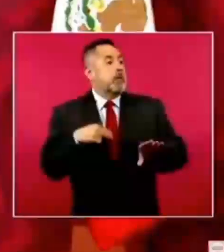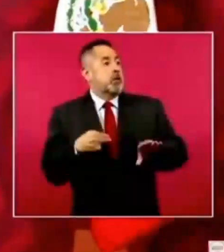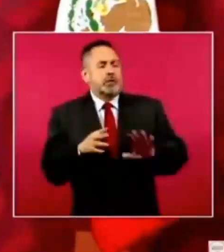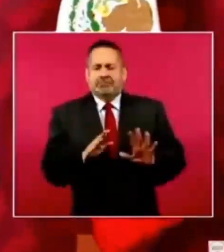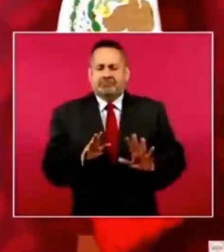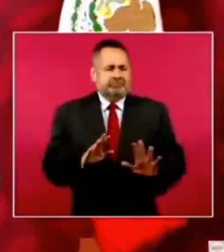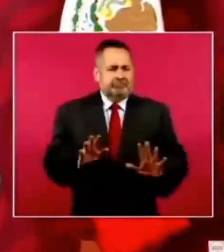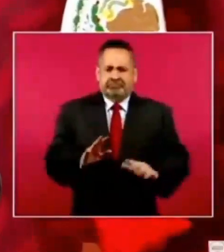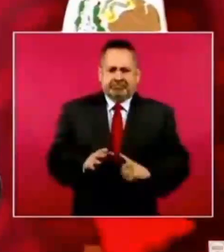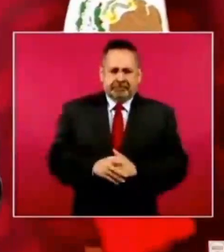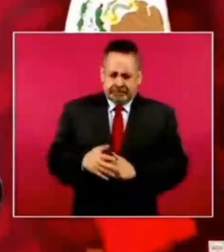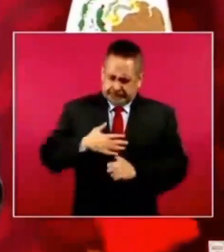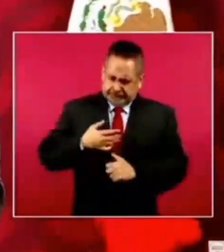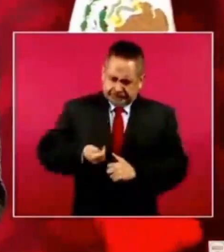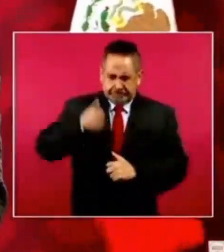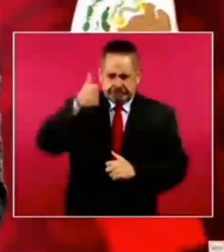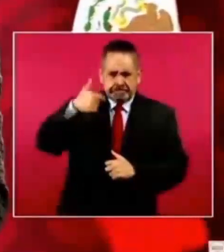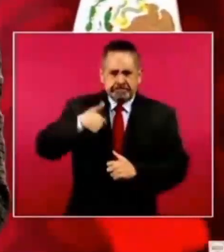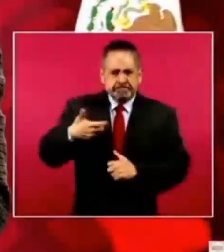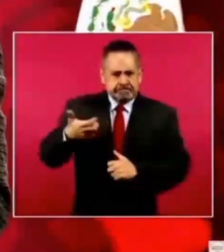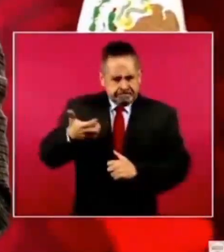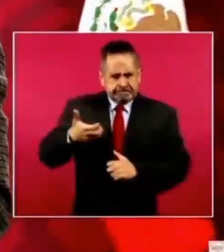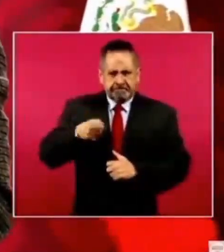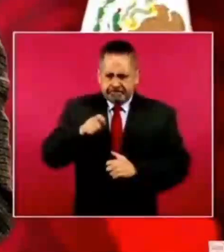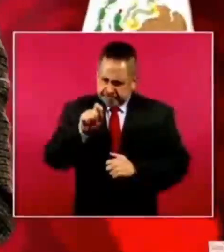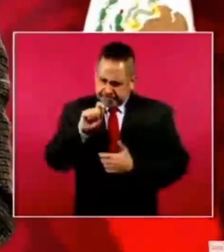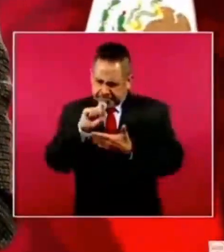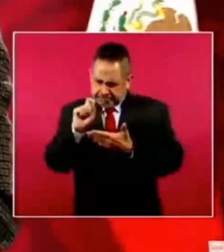Ella hizo primero el trabajo